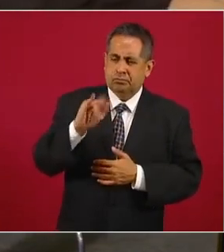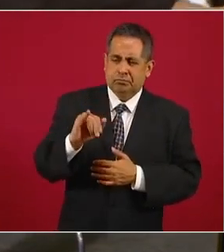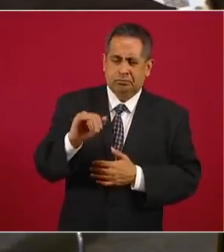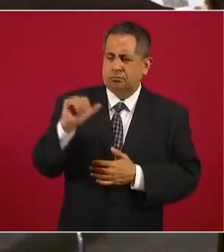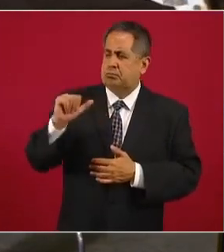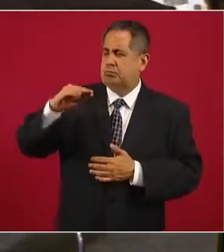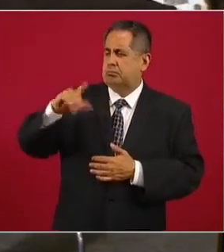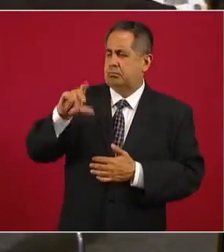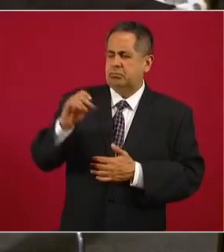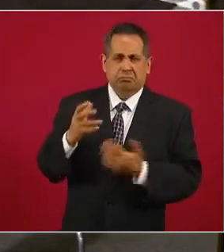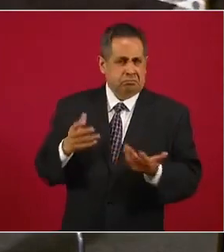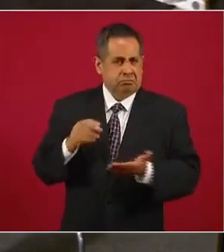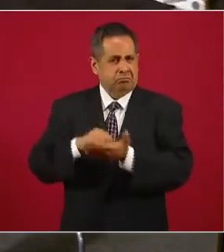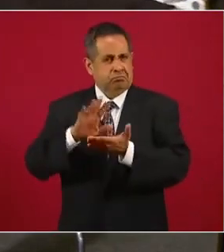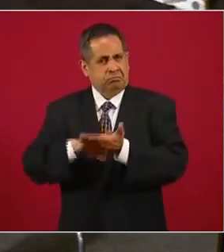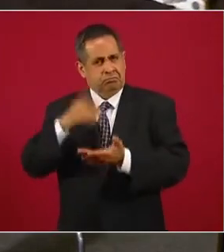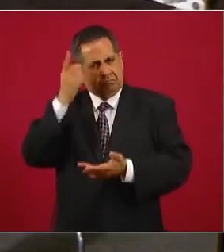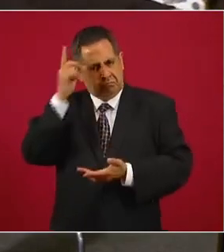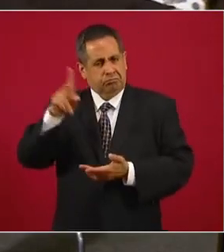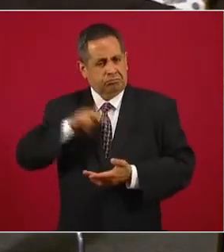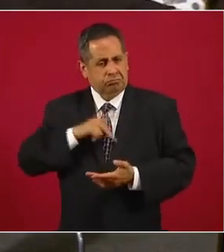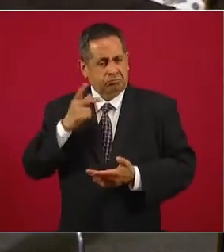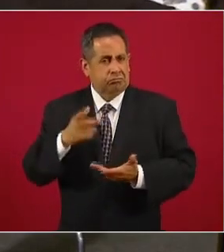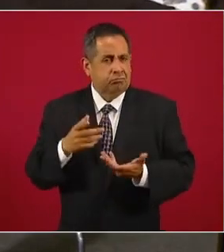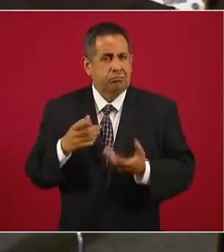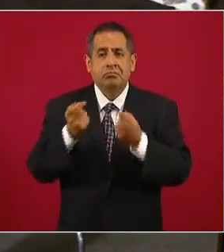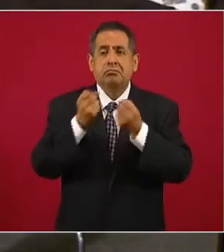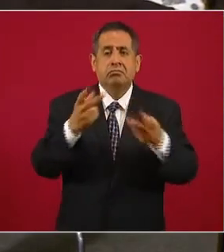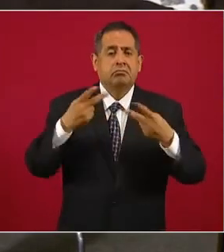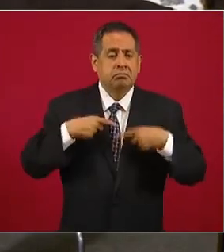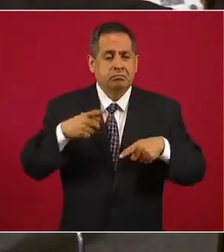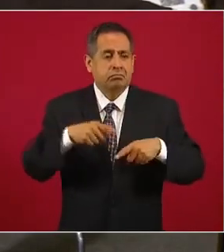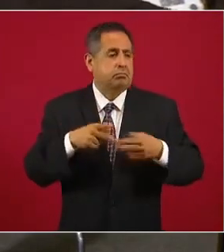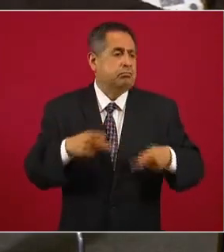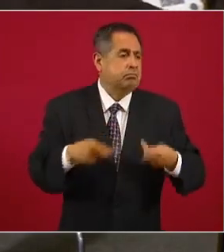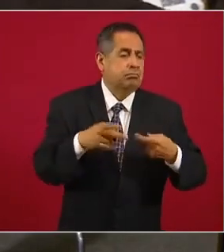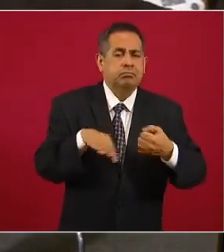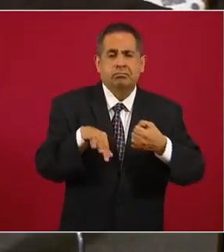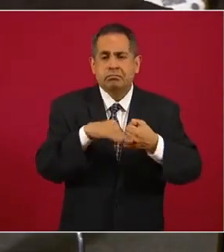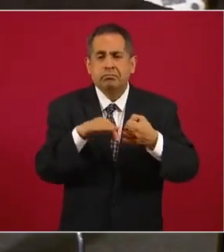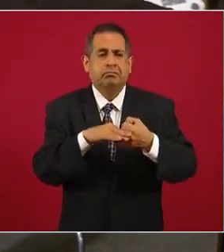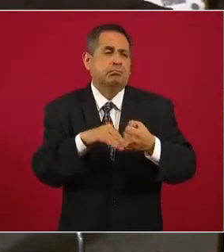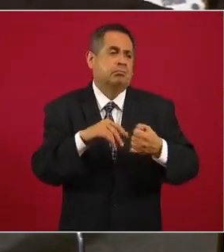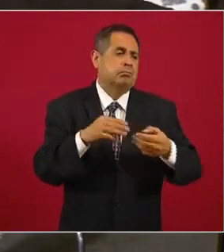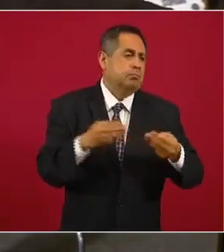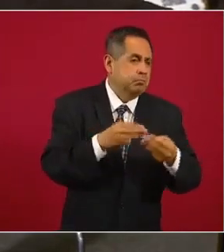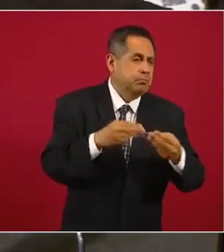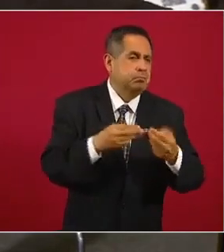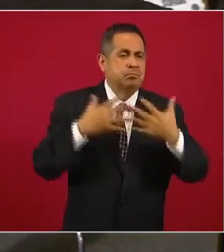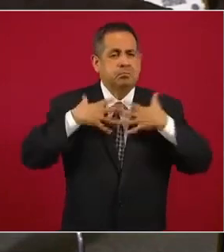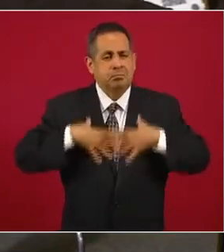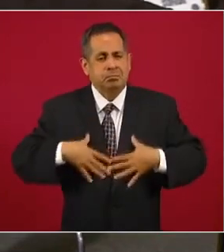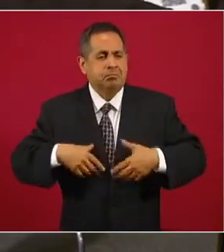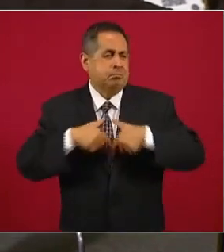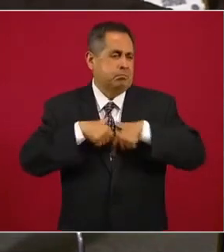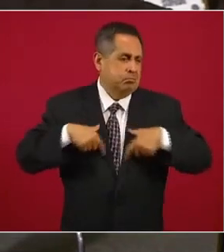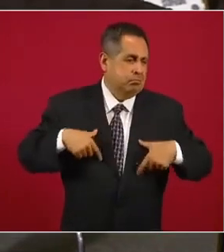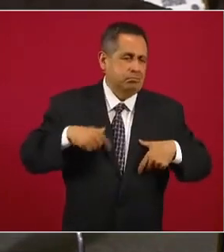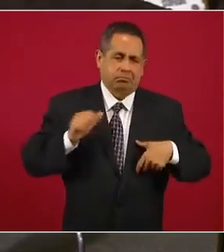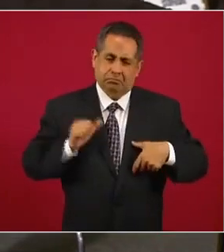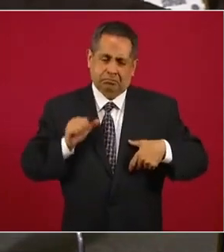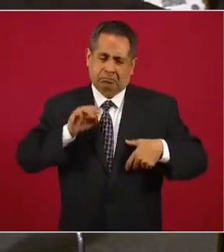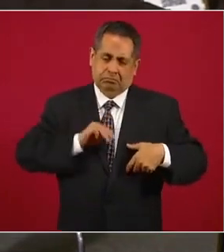muchos años, durante todos sus recorridos, pues veíamos muchas personas que vendían tazas, muñequitos, playeras, todo tipo de